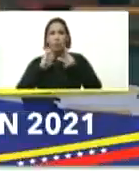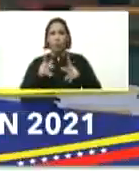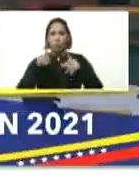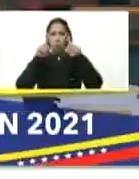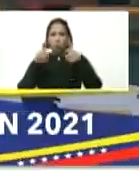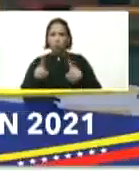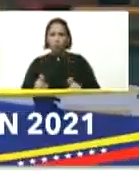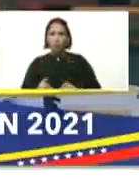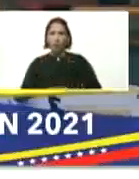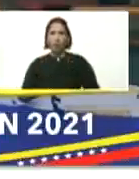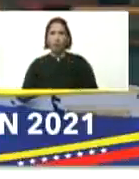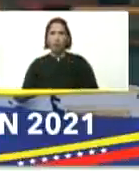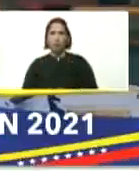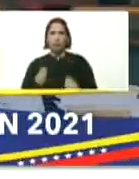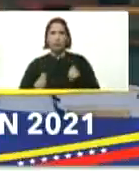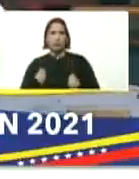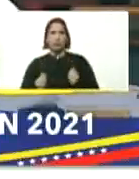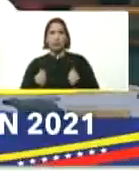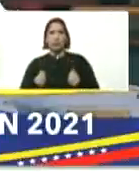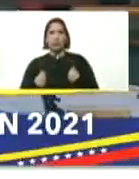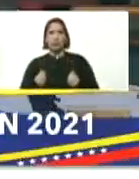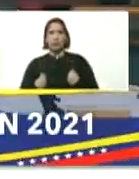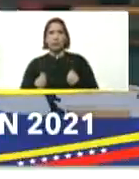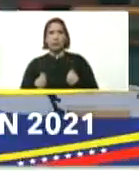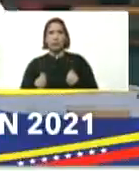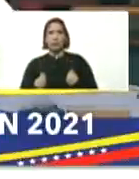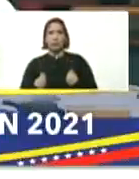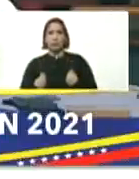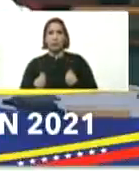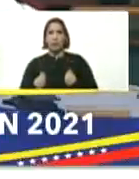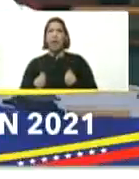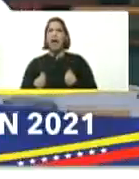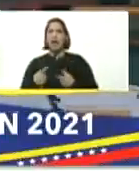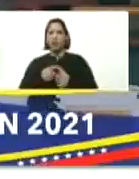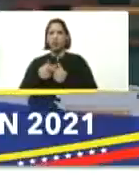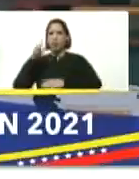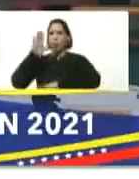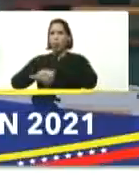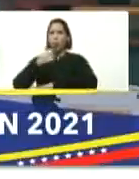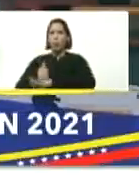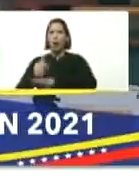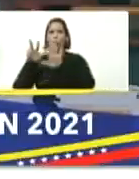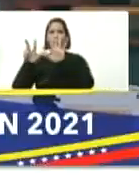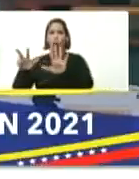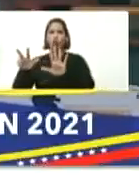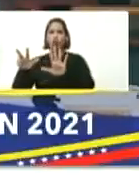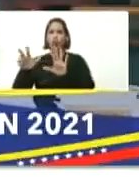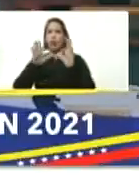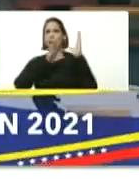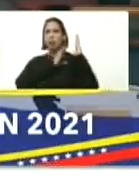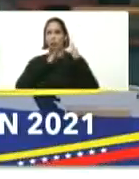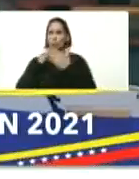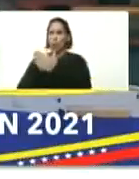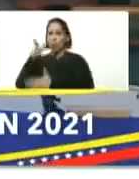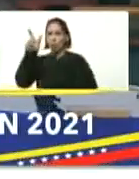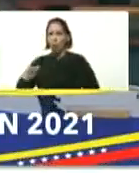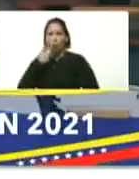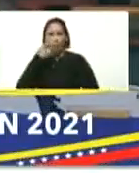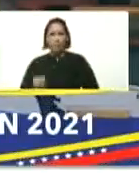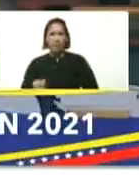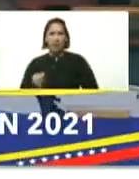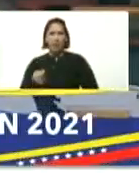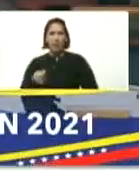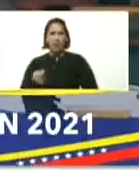pruebas, desesperados. Le metieron 8 cargos y tuvieron que retirarle 7. ¿Ah? Y